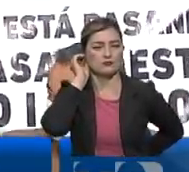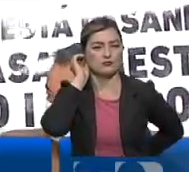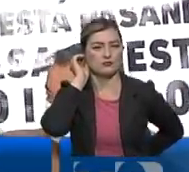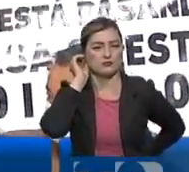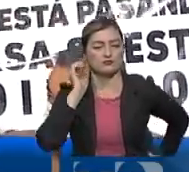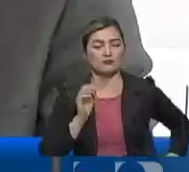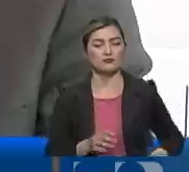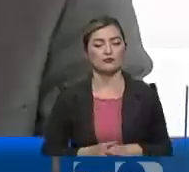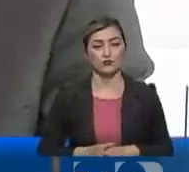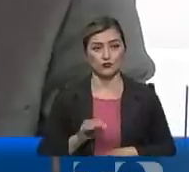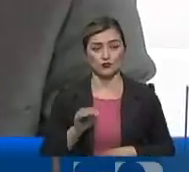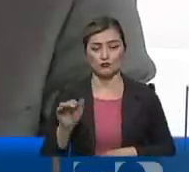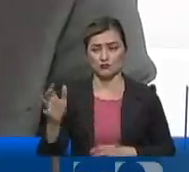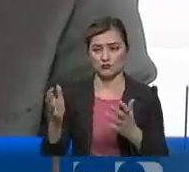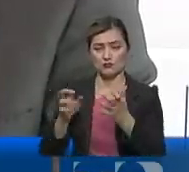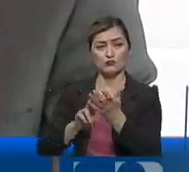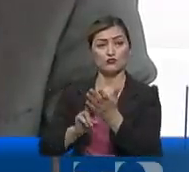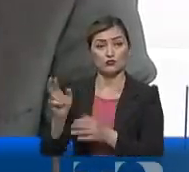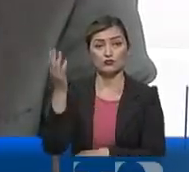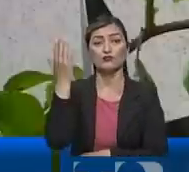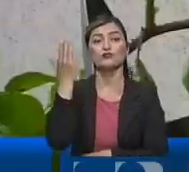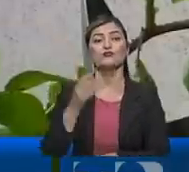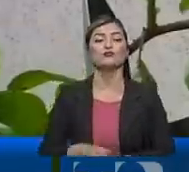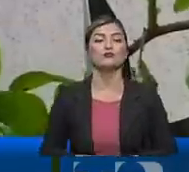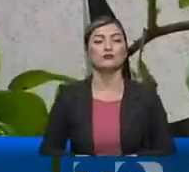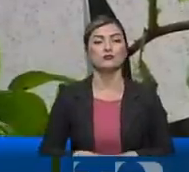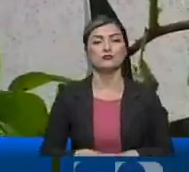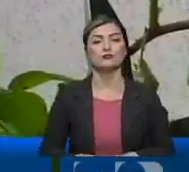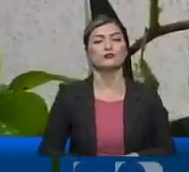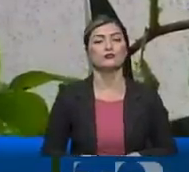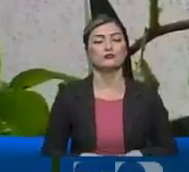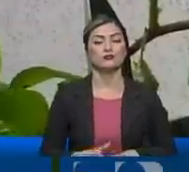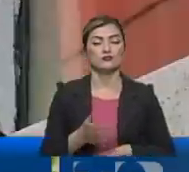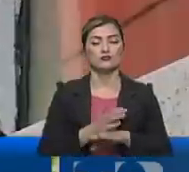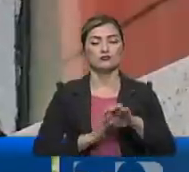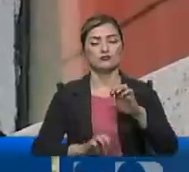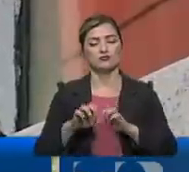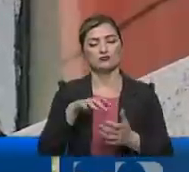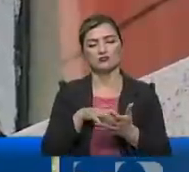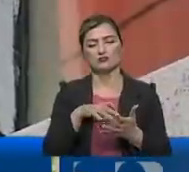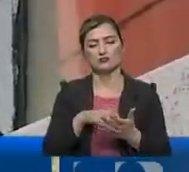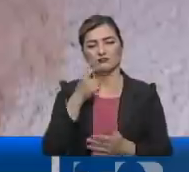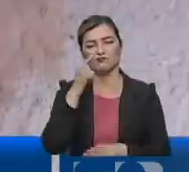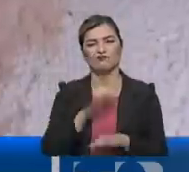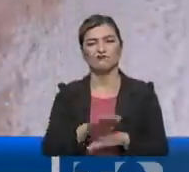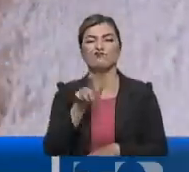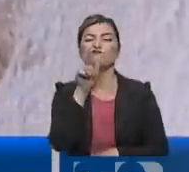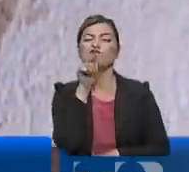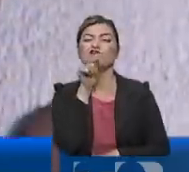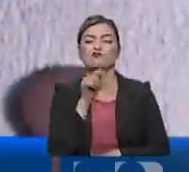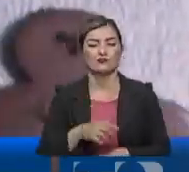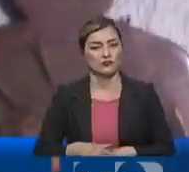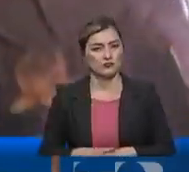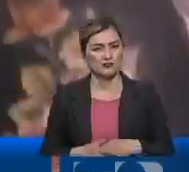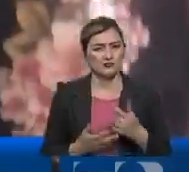Insisten en ser recibidos por el alcalde Santiago Guarderas. Además, aseguran que ya hay los estudios necesarios para determinar responsabilidades y que